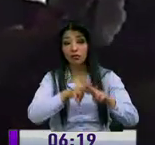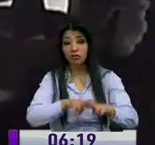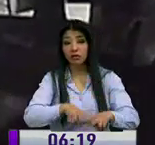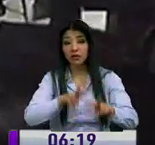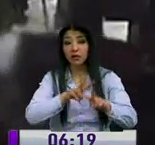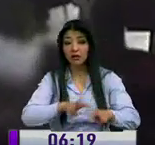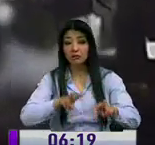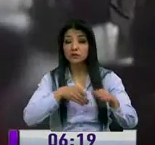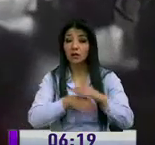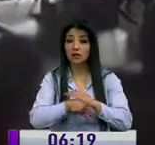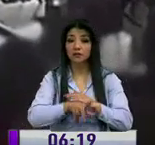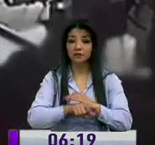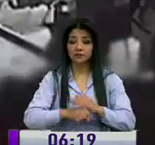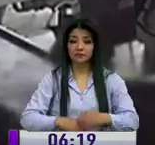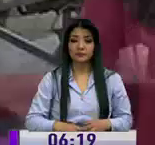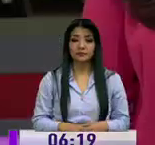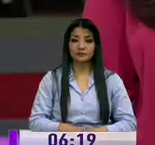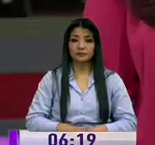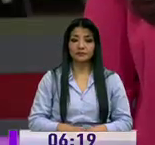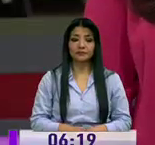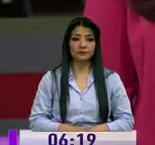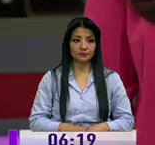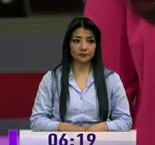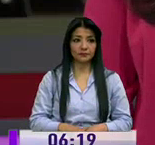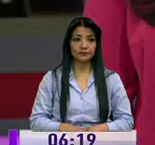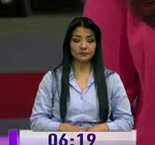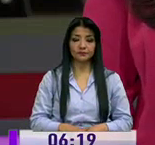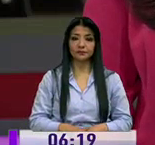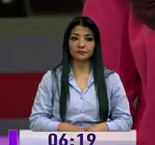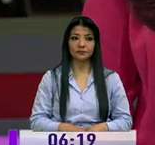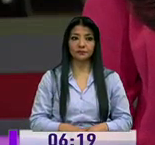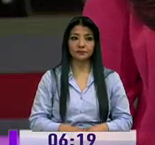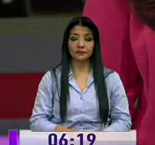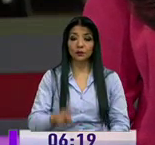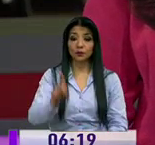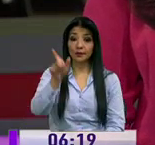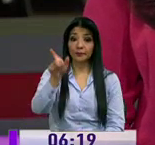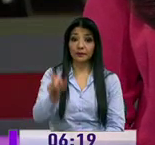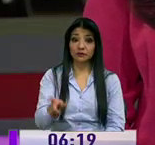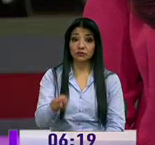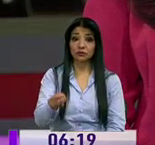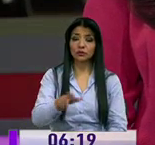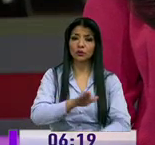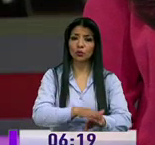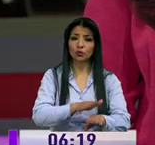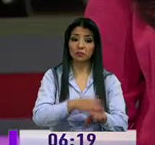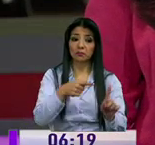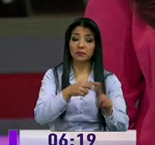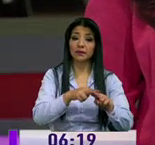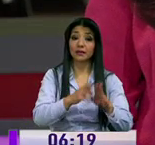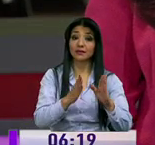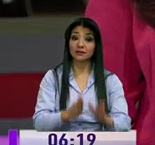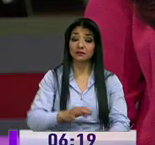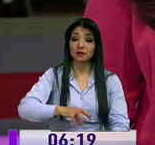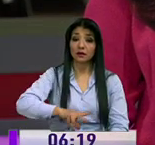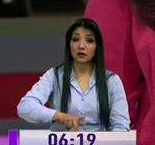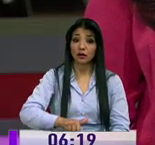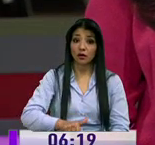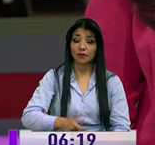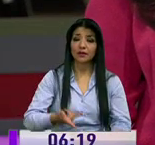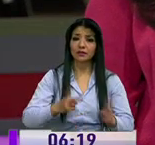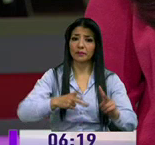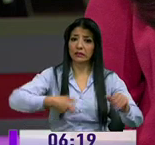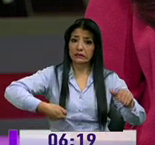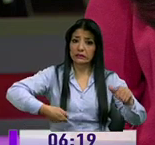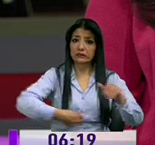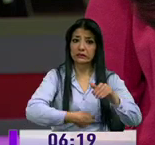informó Charlie Pisa. Y detienen a un sujeto acusado de robar a un taxista y amenazarlo con un